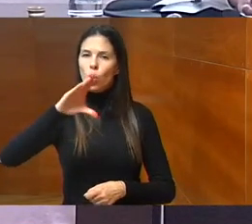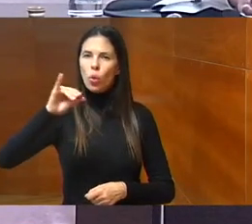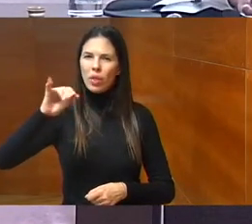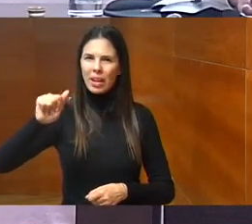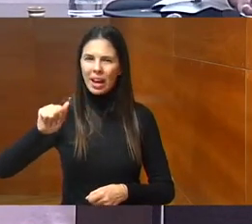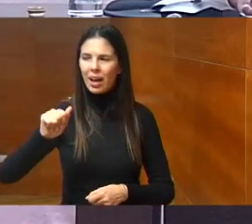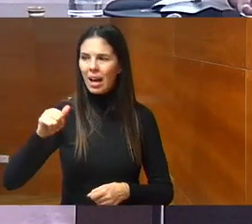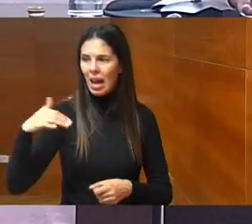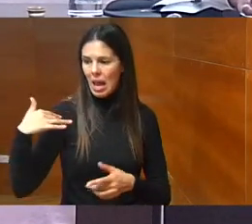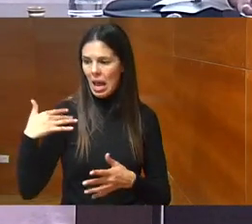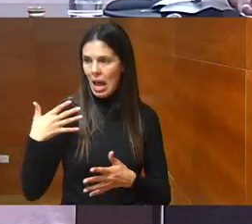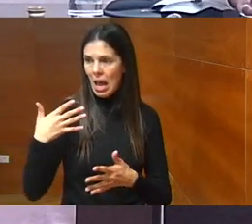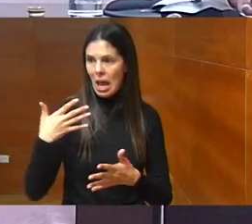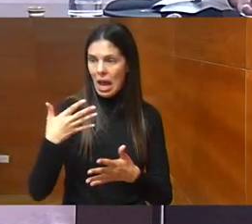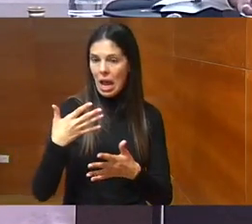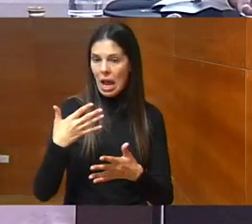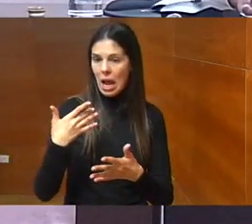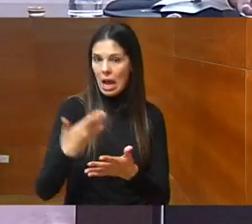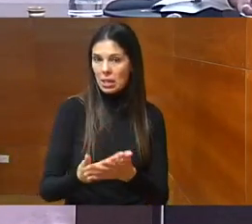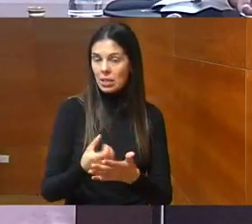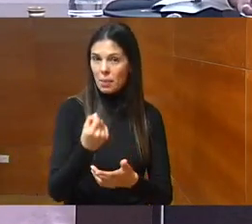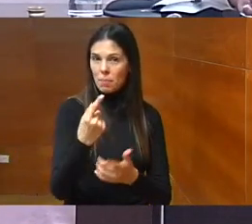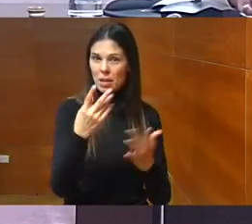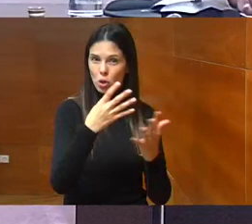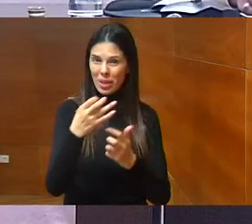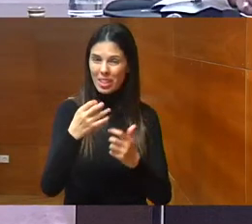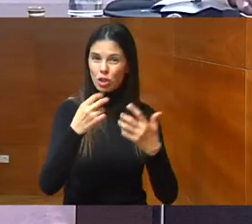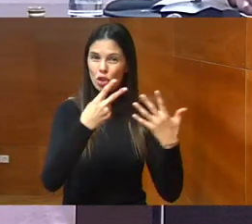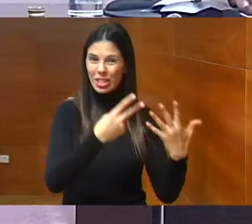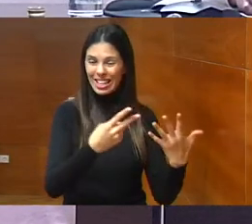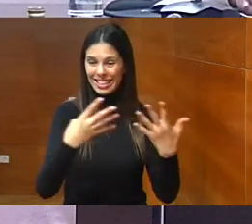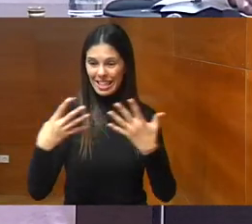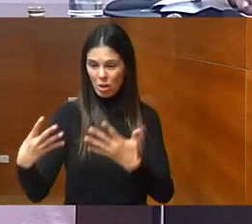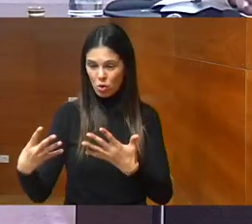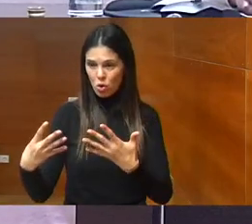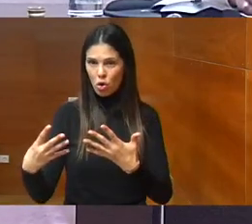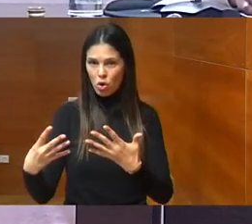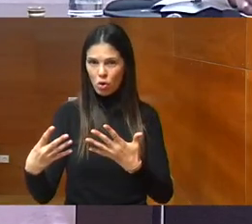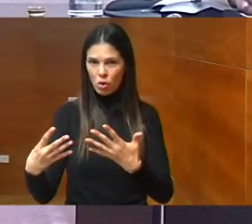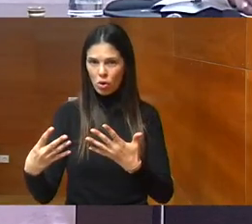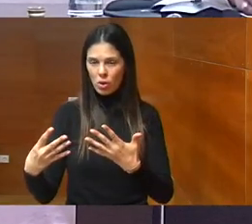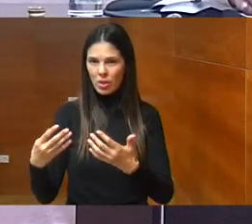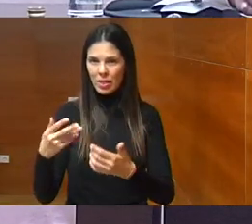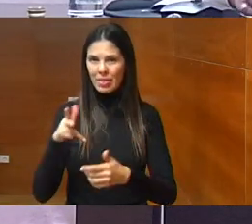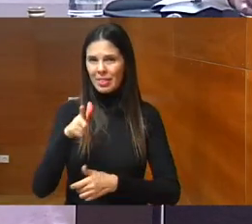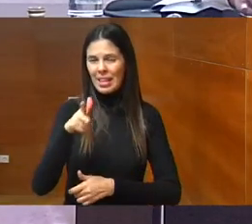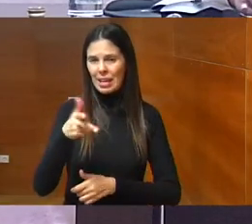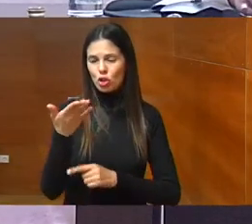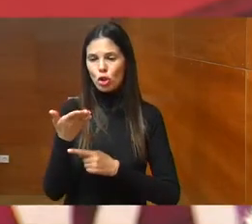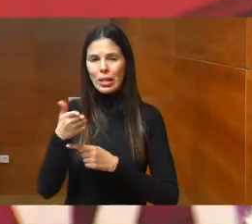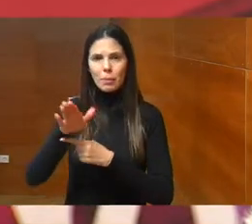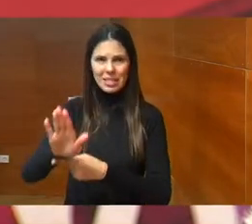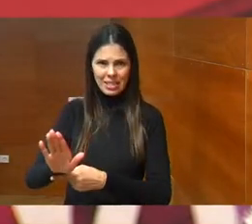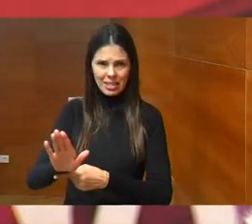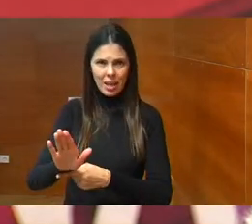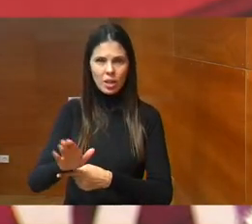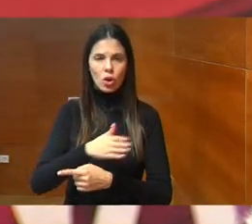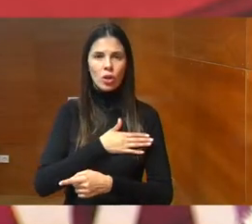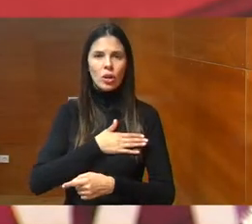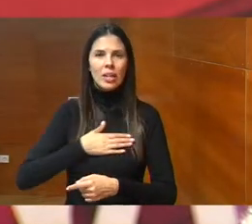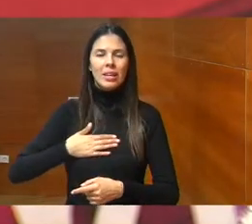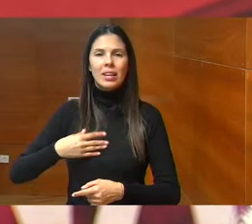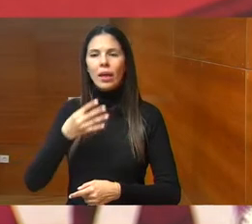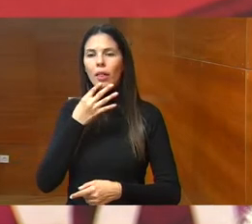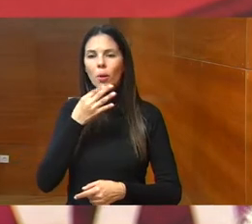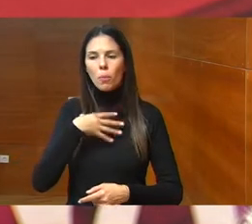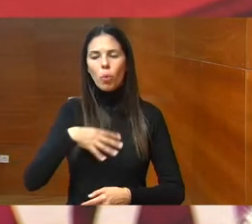bueno ha tocado encordato de 1979 tiña delito de representación es decir del siro cura